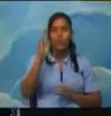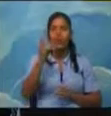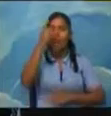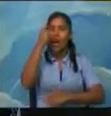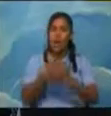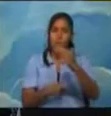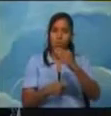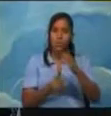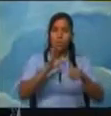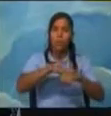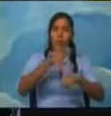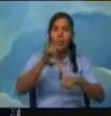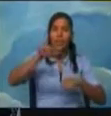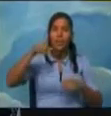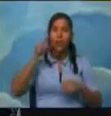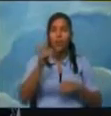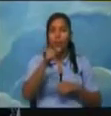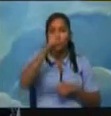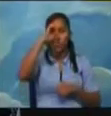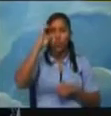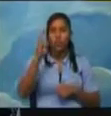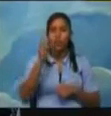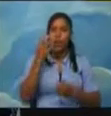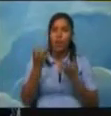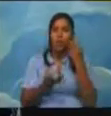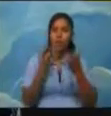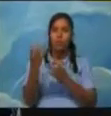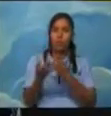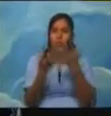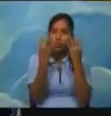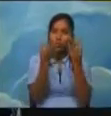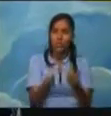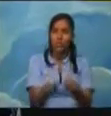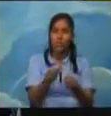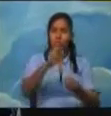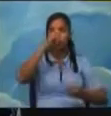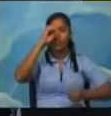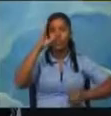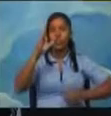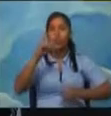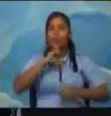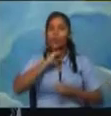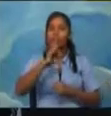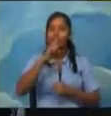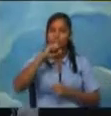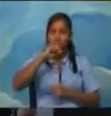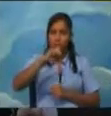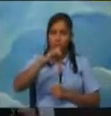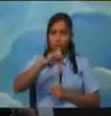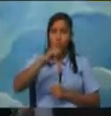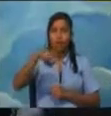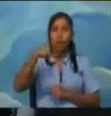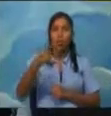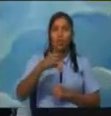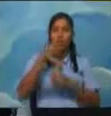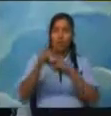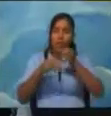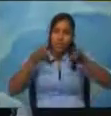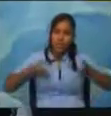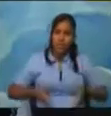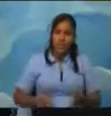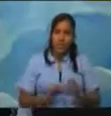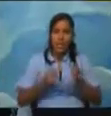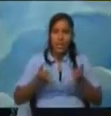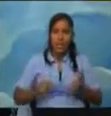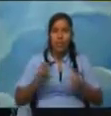prohibido. Porque Jehová tu Dios es fuego consumidor, Dios celoso. Cuando hayáis engendrados hijos